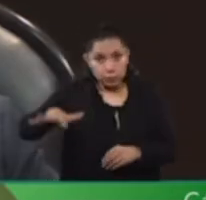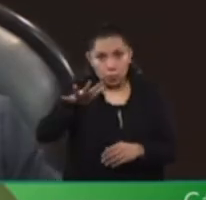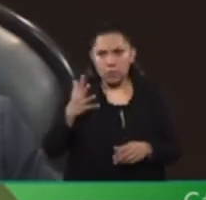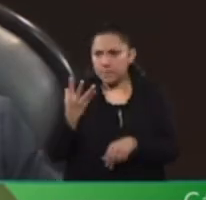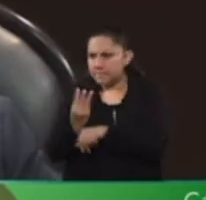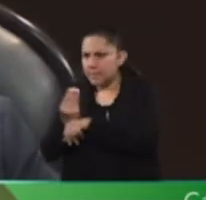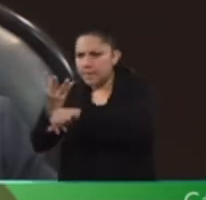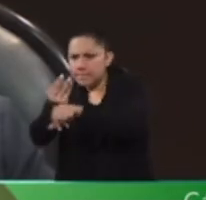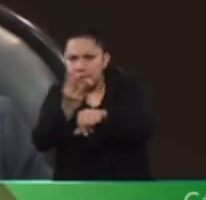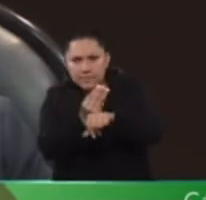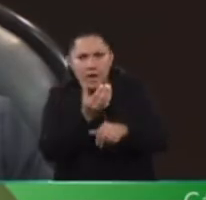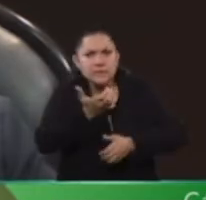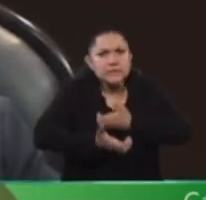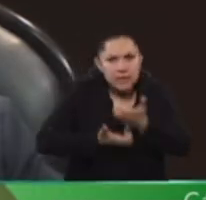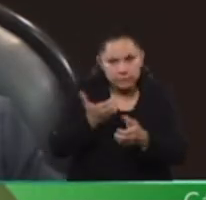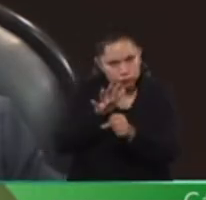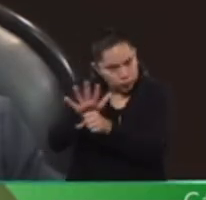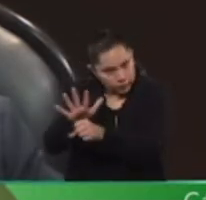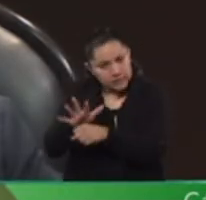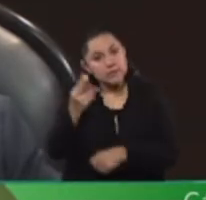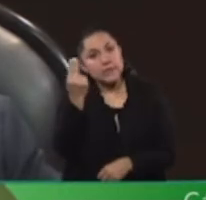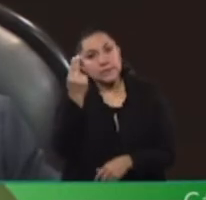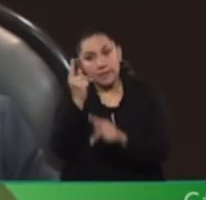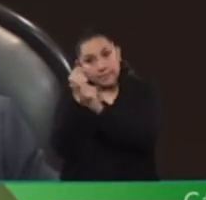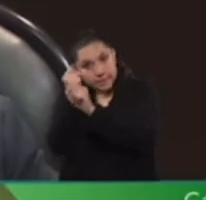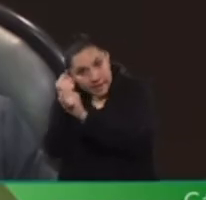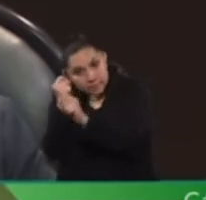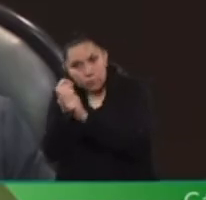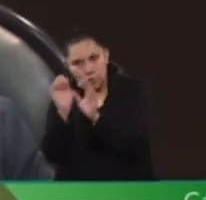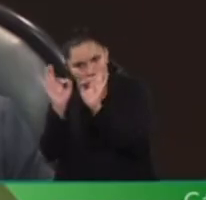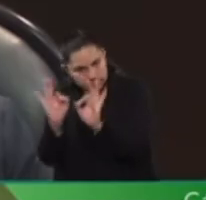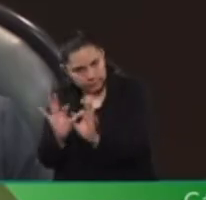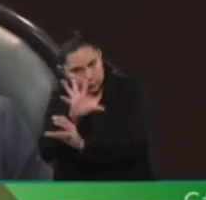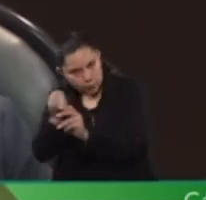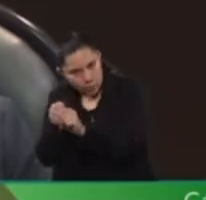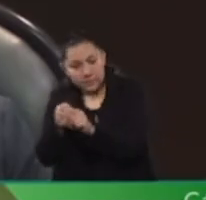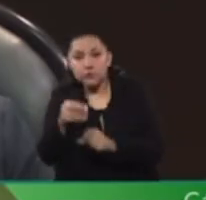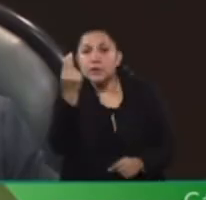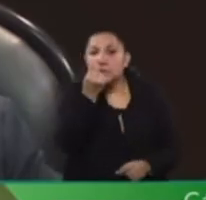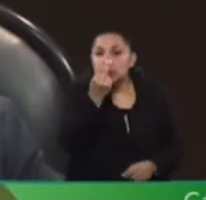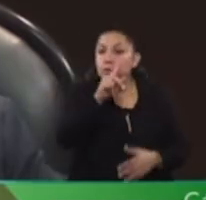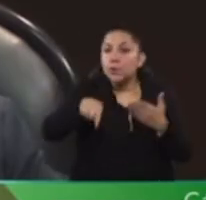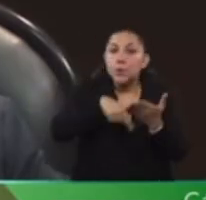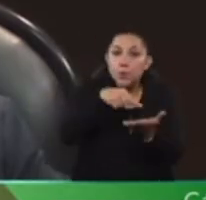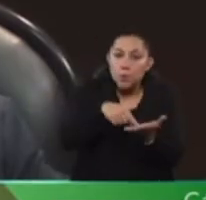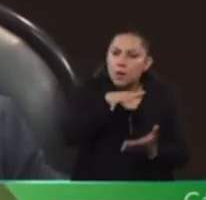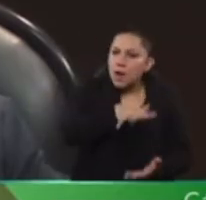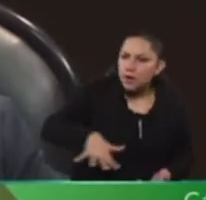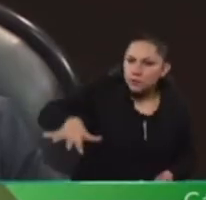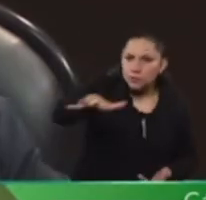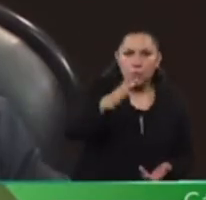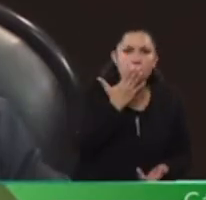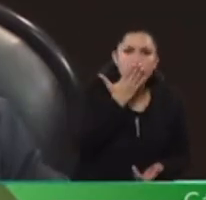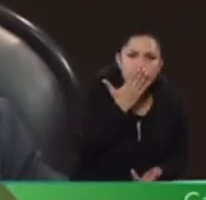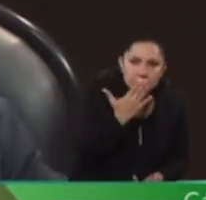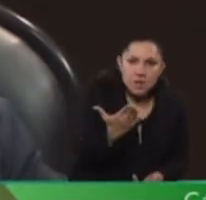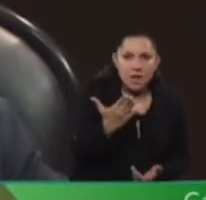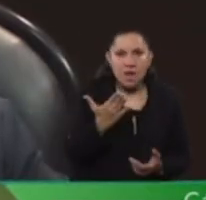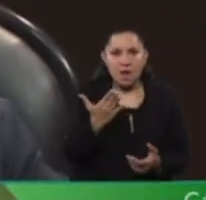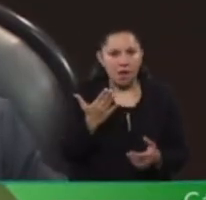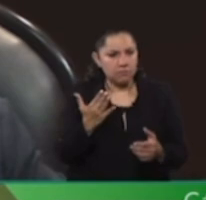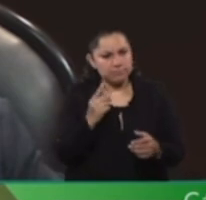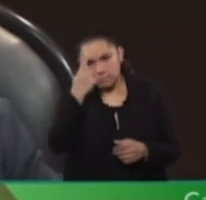a transportes y espacios verdes que sean suficientes. Beneficiar a millones de mexicanos con una calidad de vida digna y que